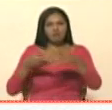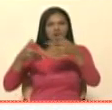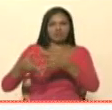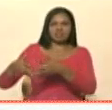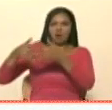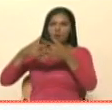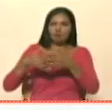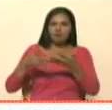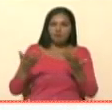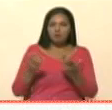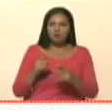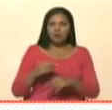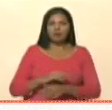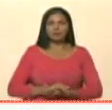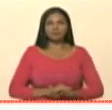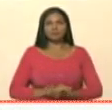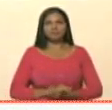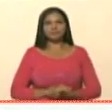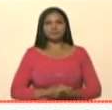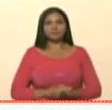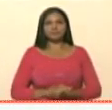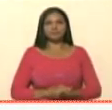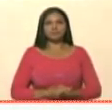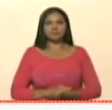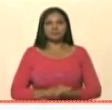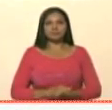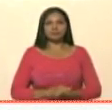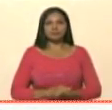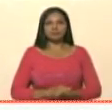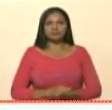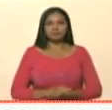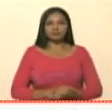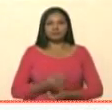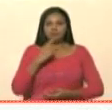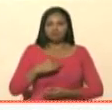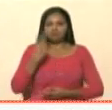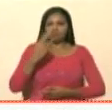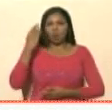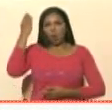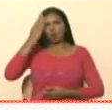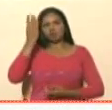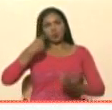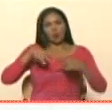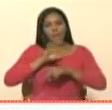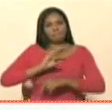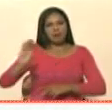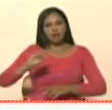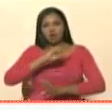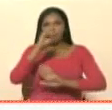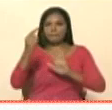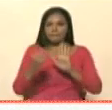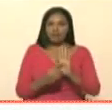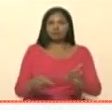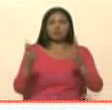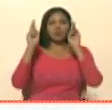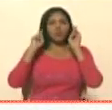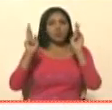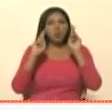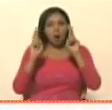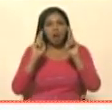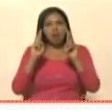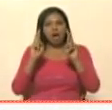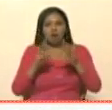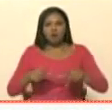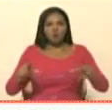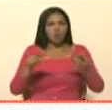Estados Unidos de Norteamérica. Que se levante la conciencia de un país entero. Ojalá